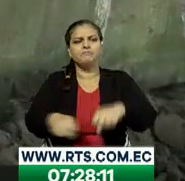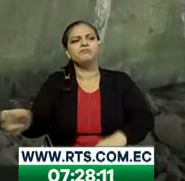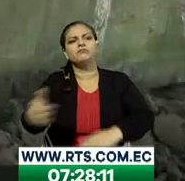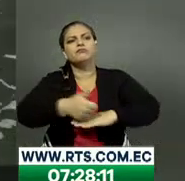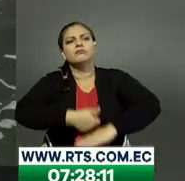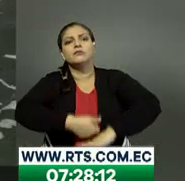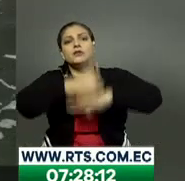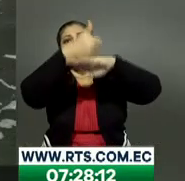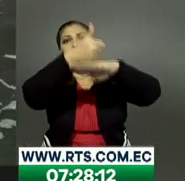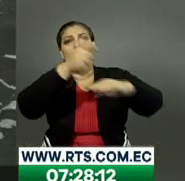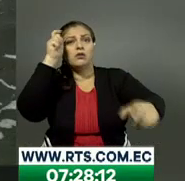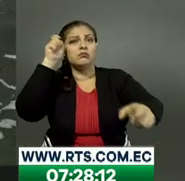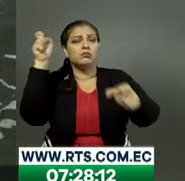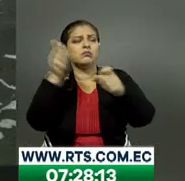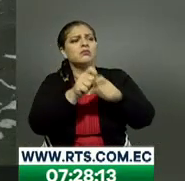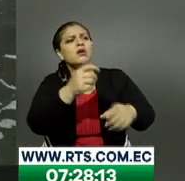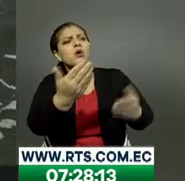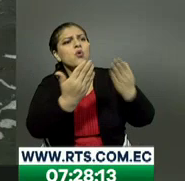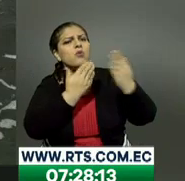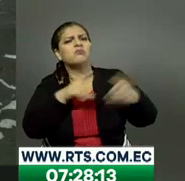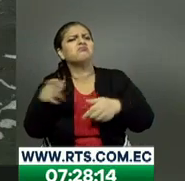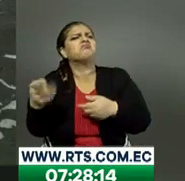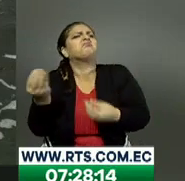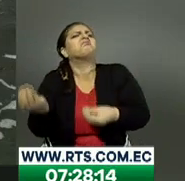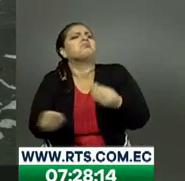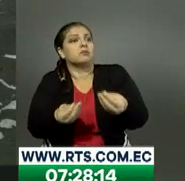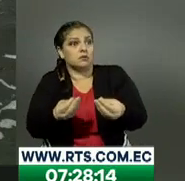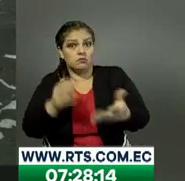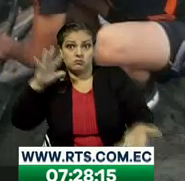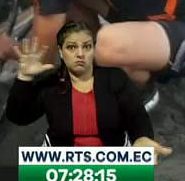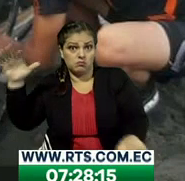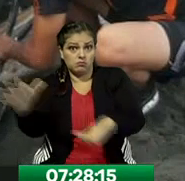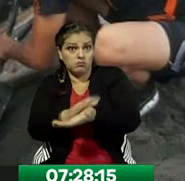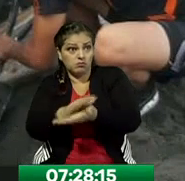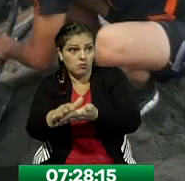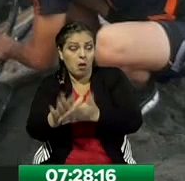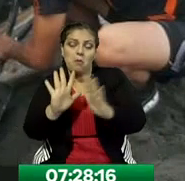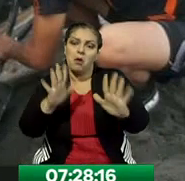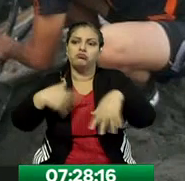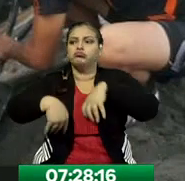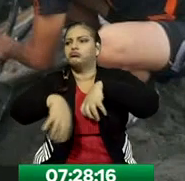pertinentes con la Fiscalía de ese cantón para la destrucción de la embarcación.